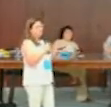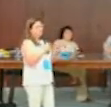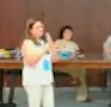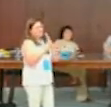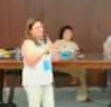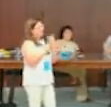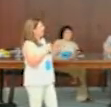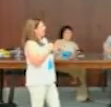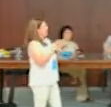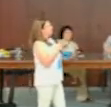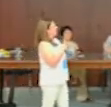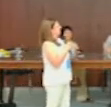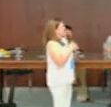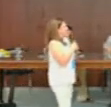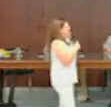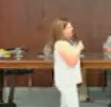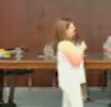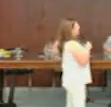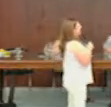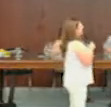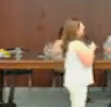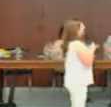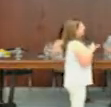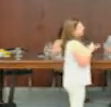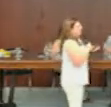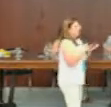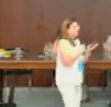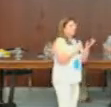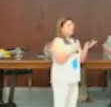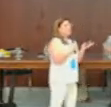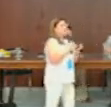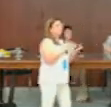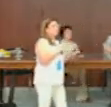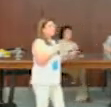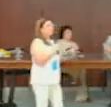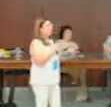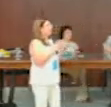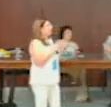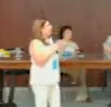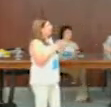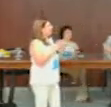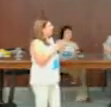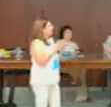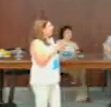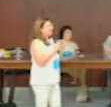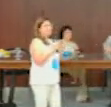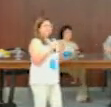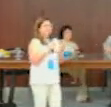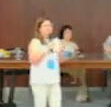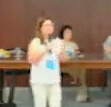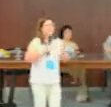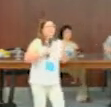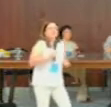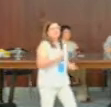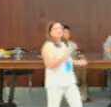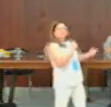porque en un momento a mí me pasó cuando teníamos salita en un hospital que las sillas de